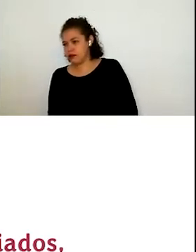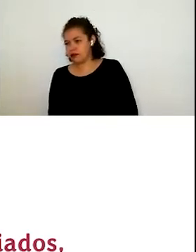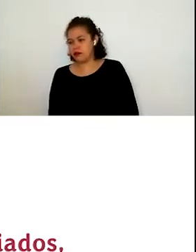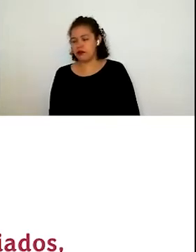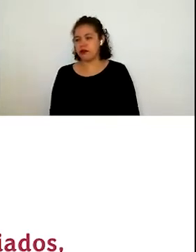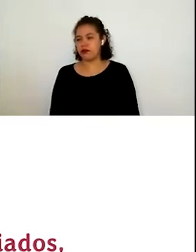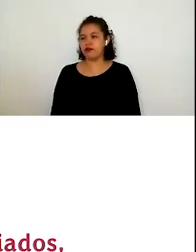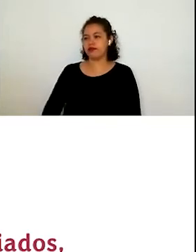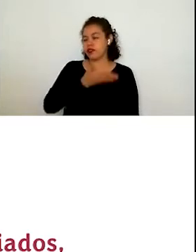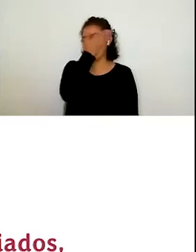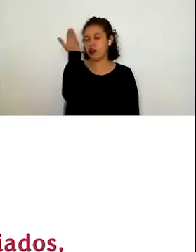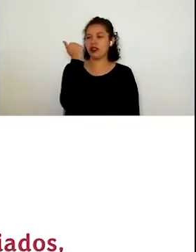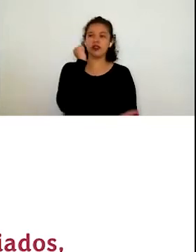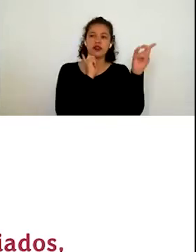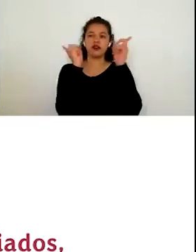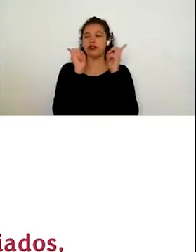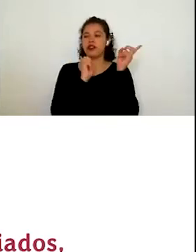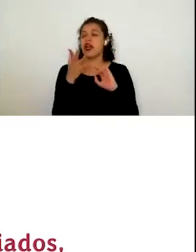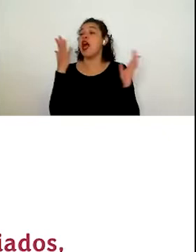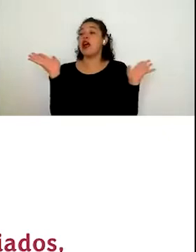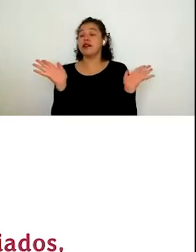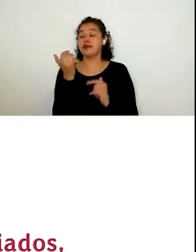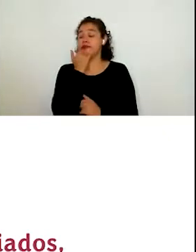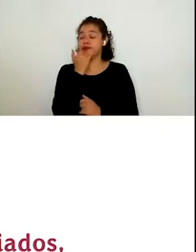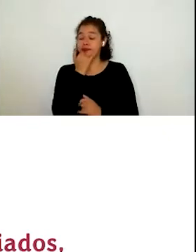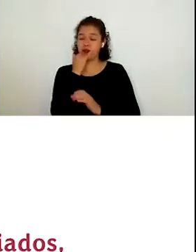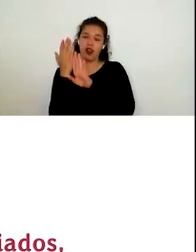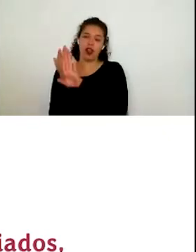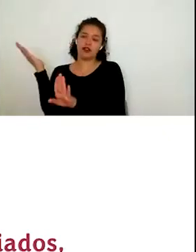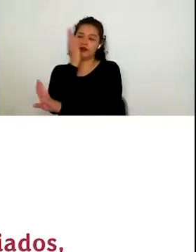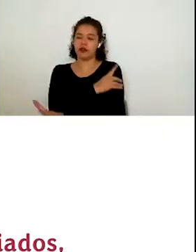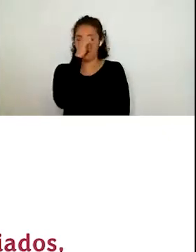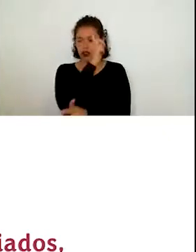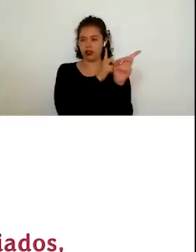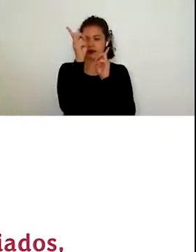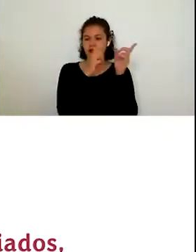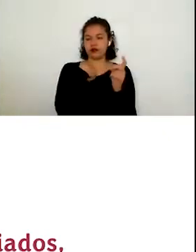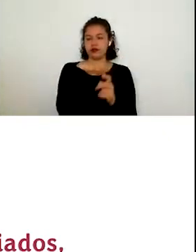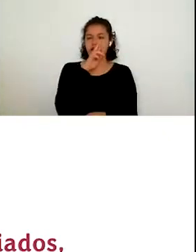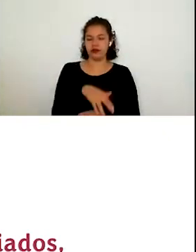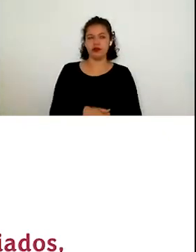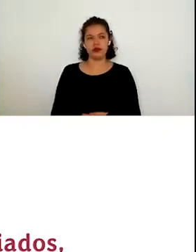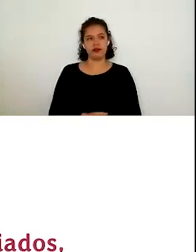No sé si haya alguna duda. Perdón, previo a responder a alguna duda que tengan.